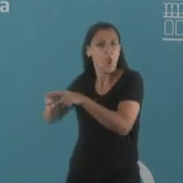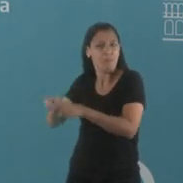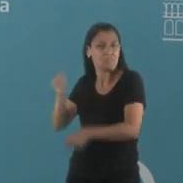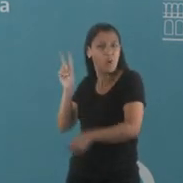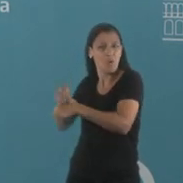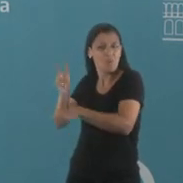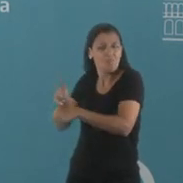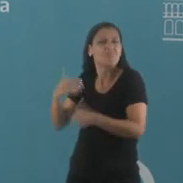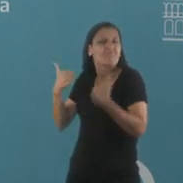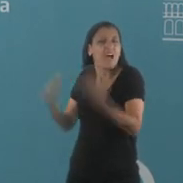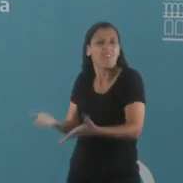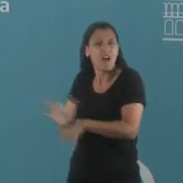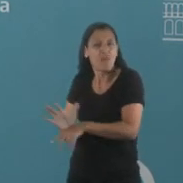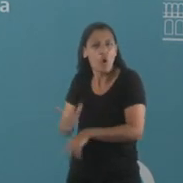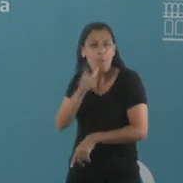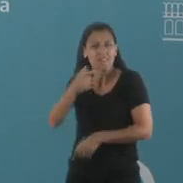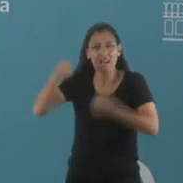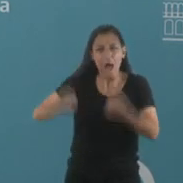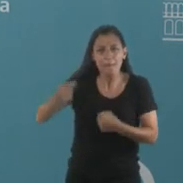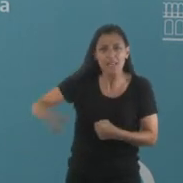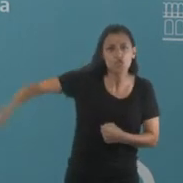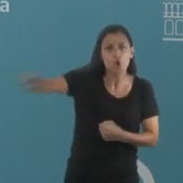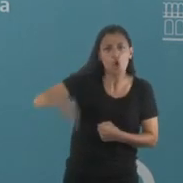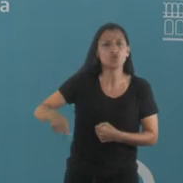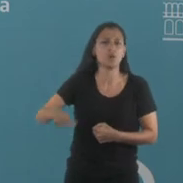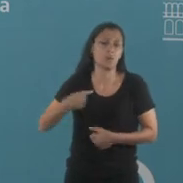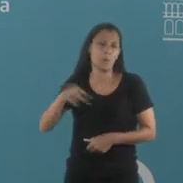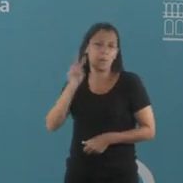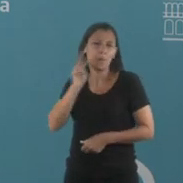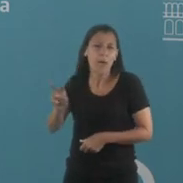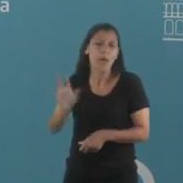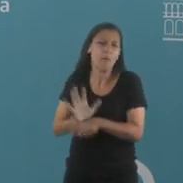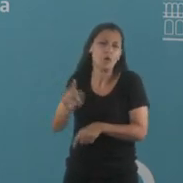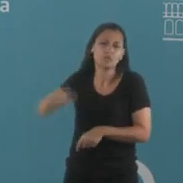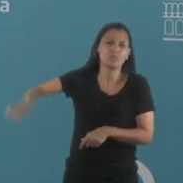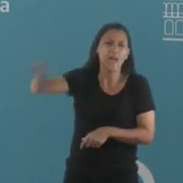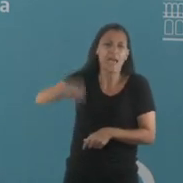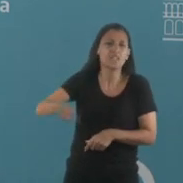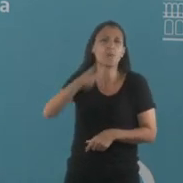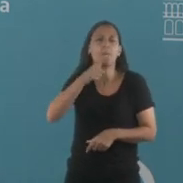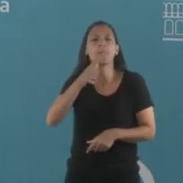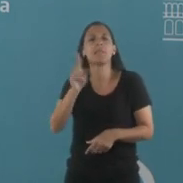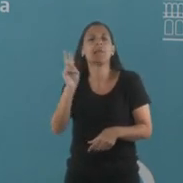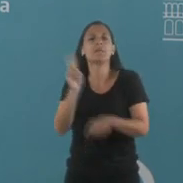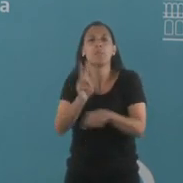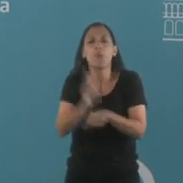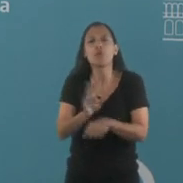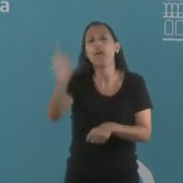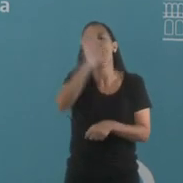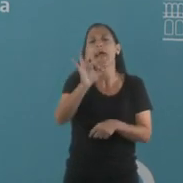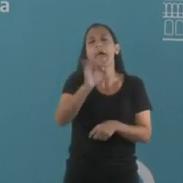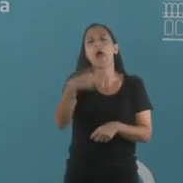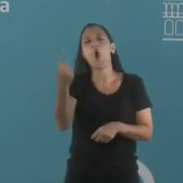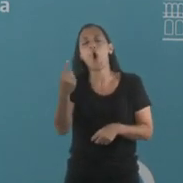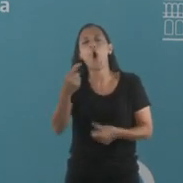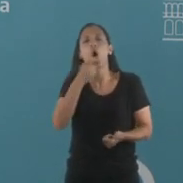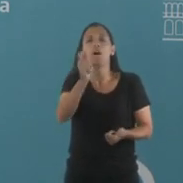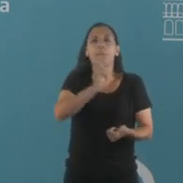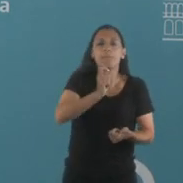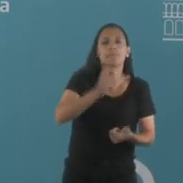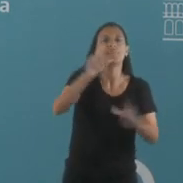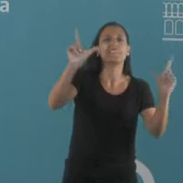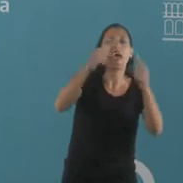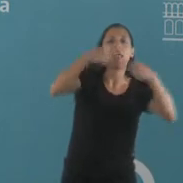como siempre decía yo cuando estaba en la legislatura y los veía sobreactuando la defensa de determinados o medios de comunicación o jueces, muchas veces